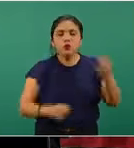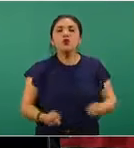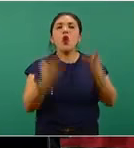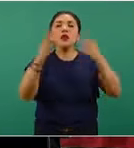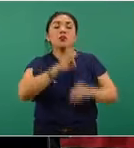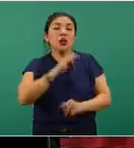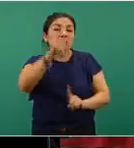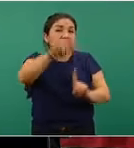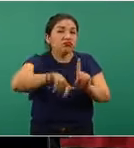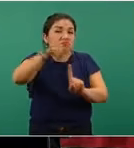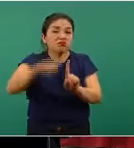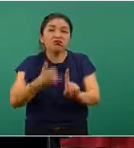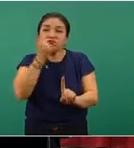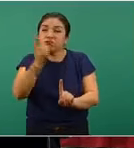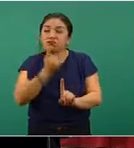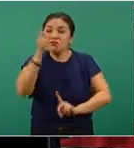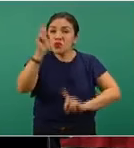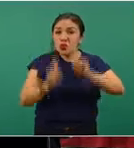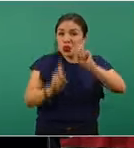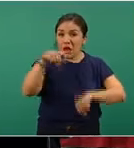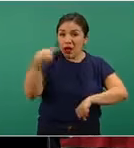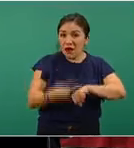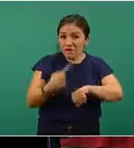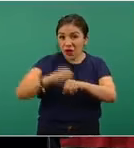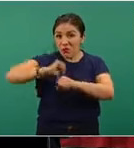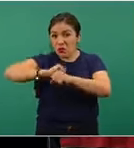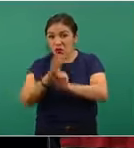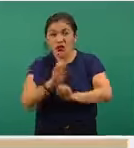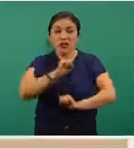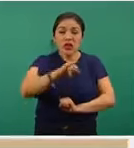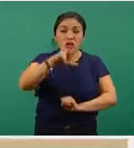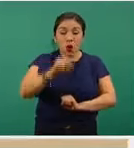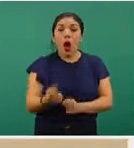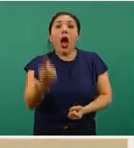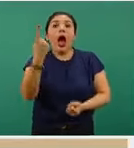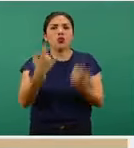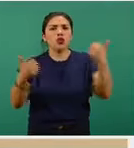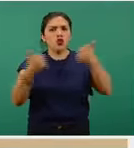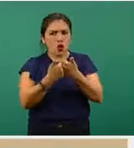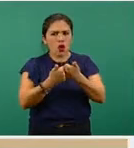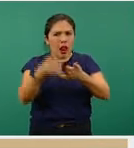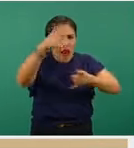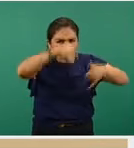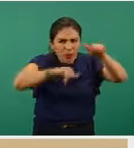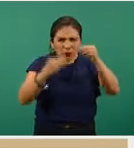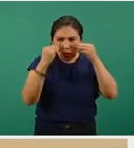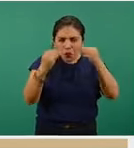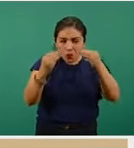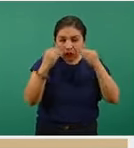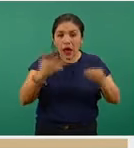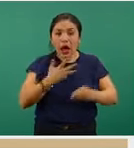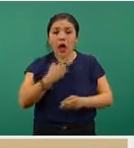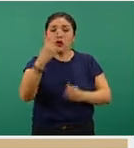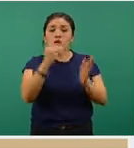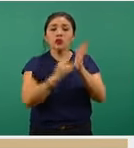caso sospechoso, y de los cuales algunos se les tomaron muestra. Tenemos